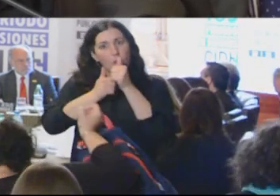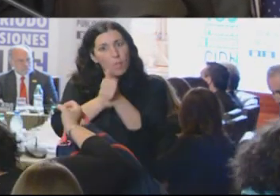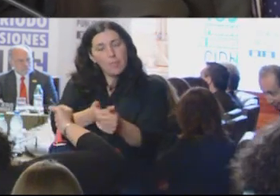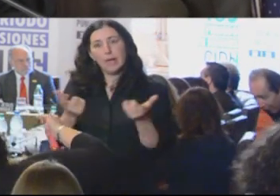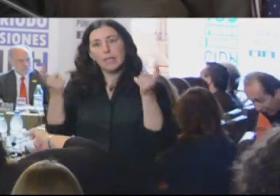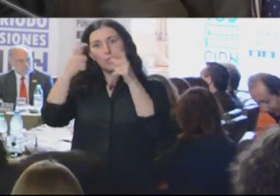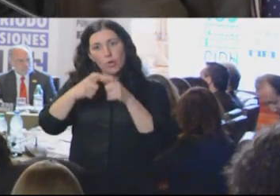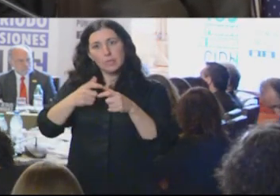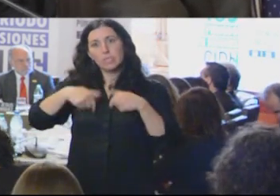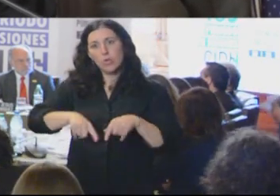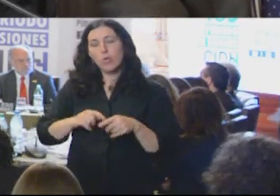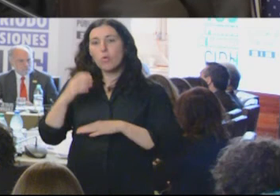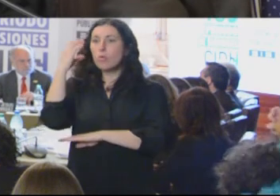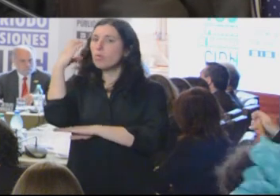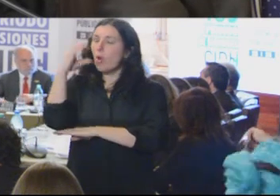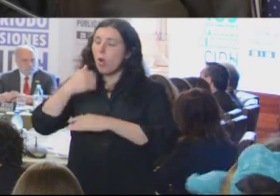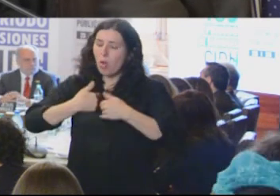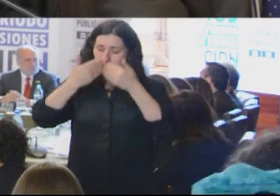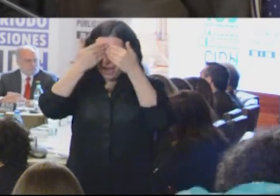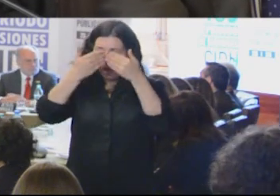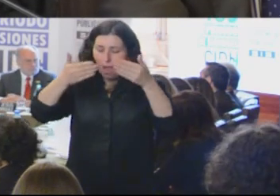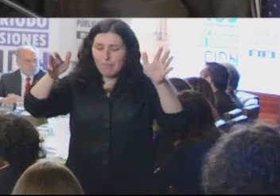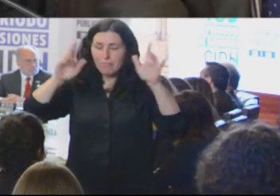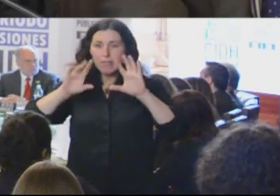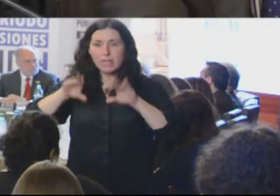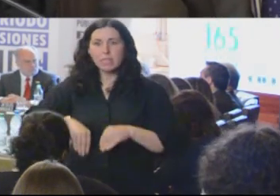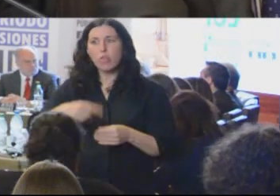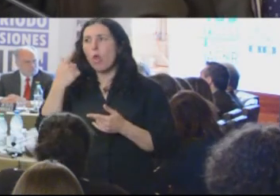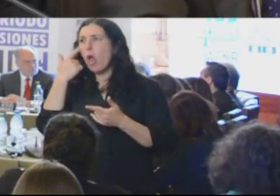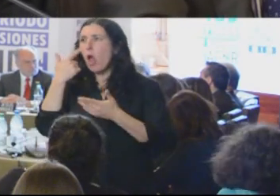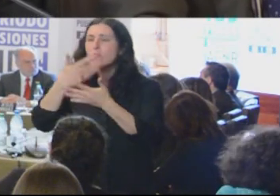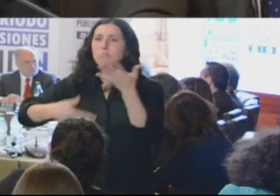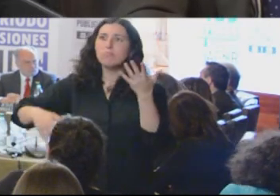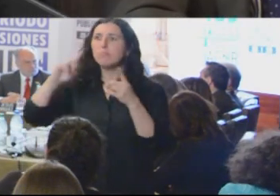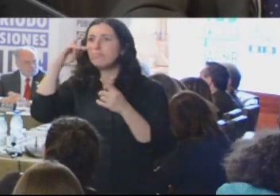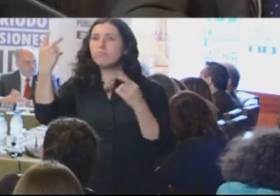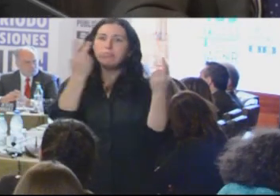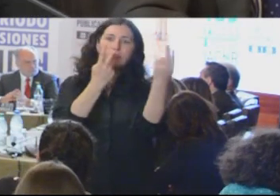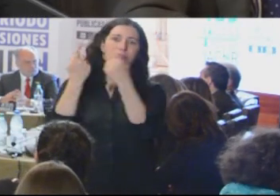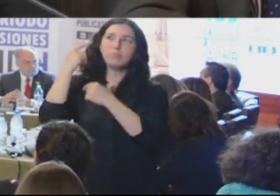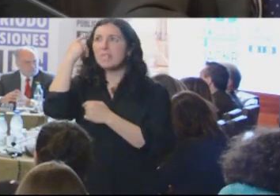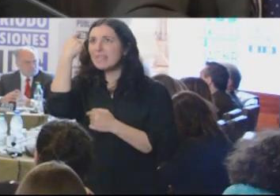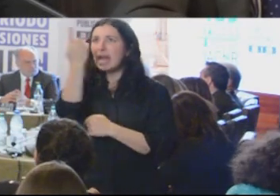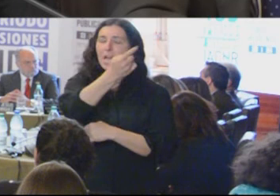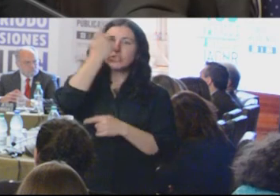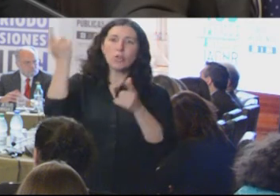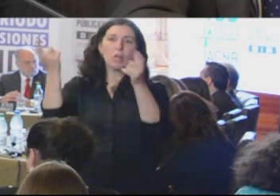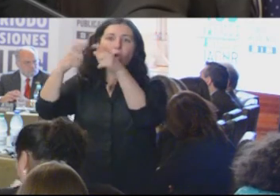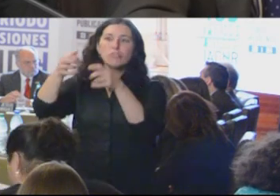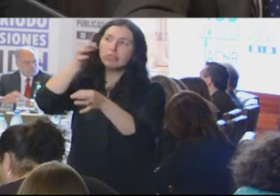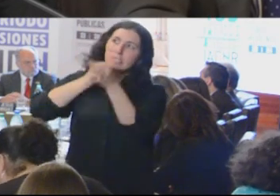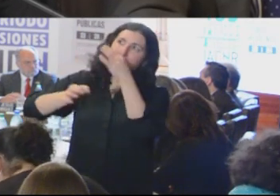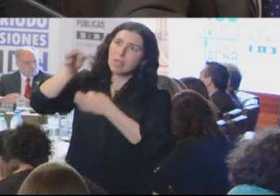colombia está absolutamente abierta a toda la observación internacional en el consejo y ha sido uno de los factores